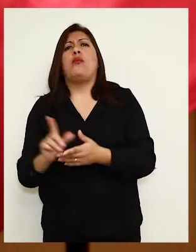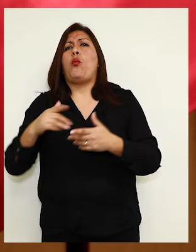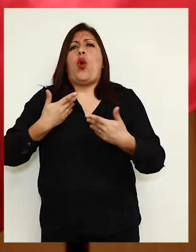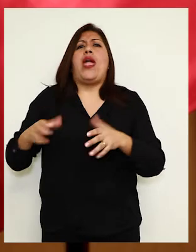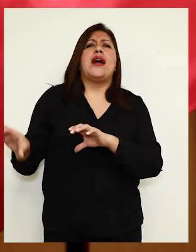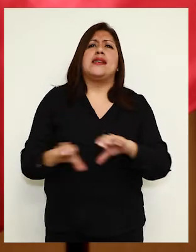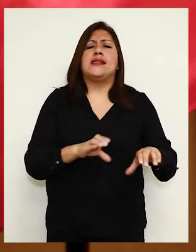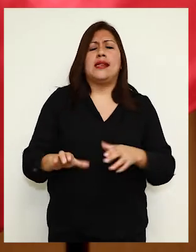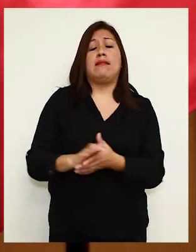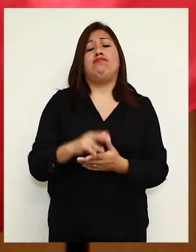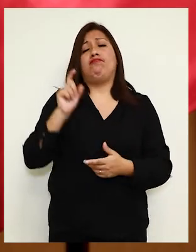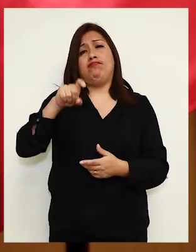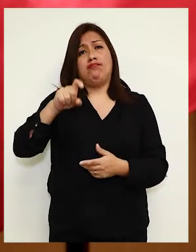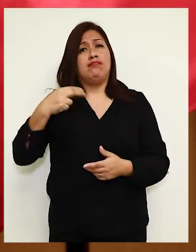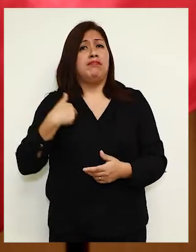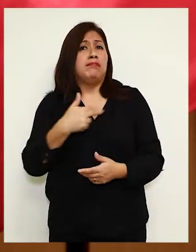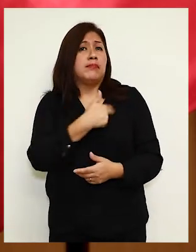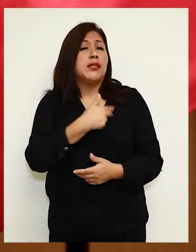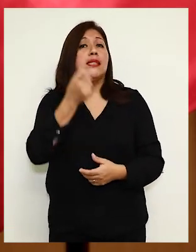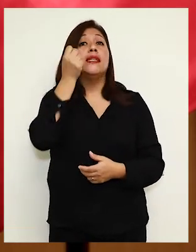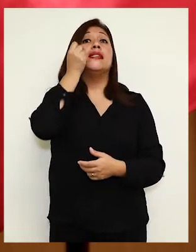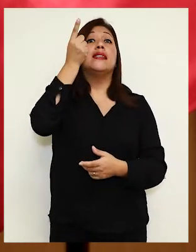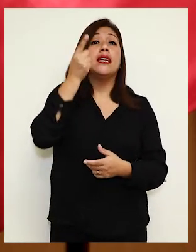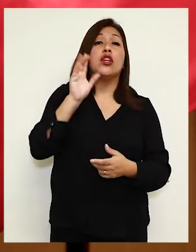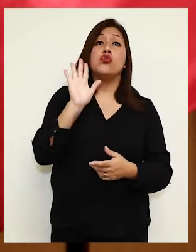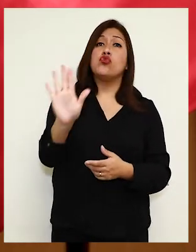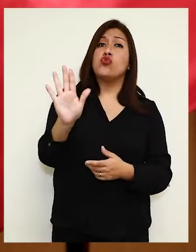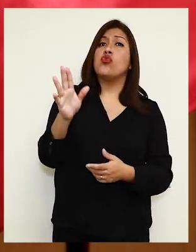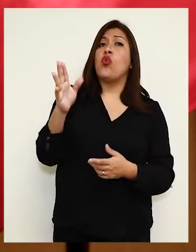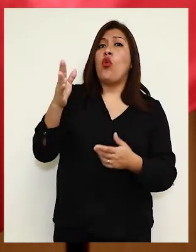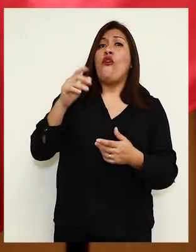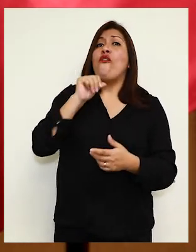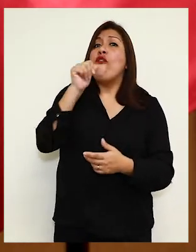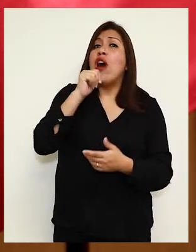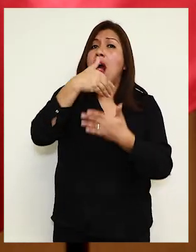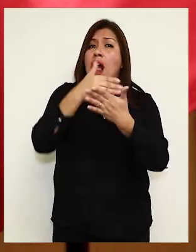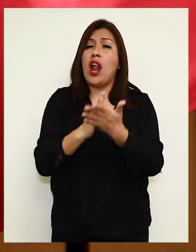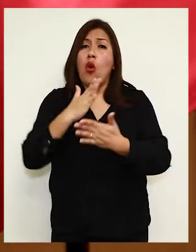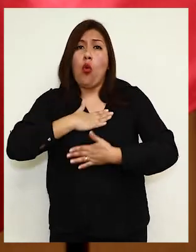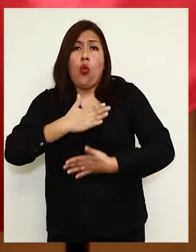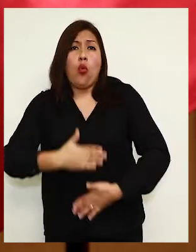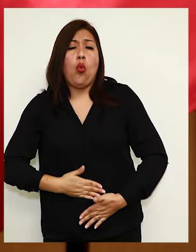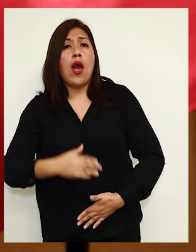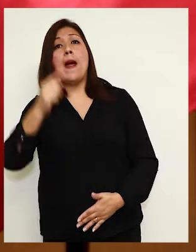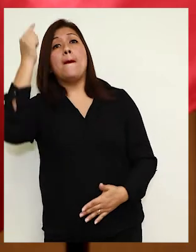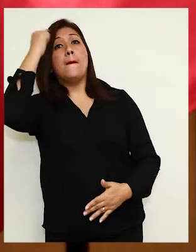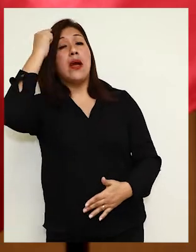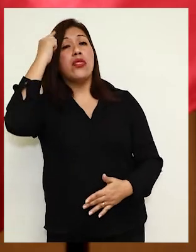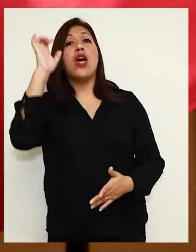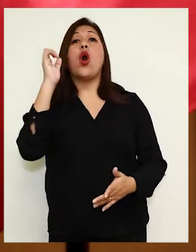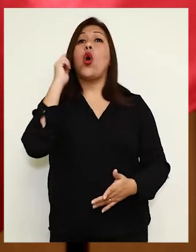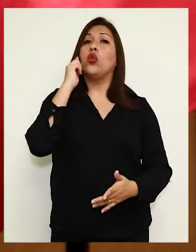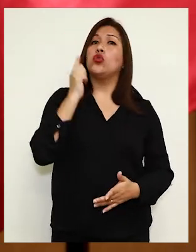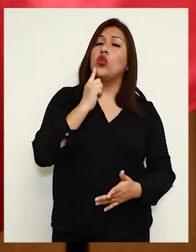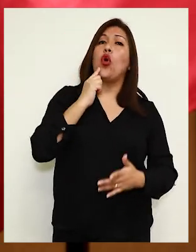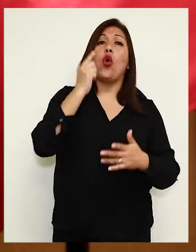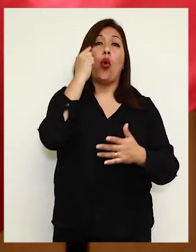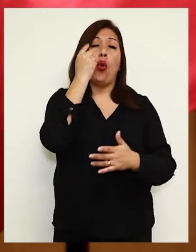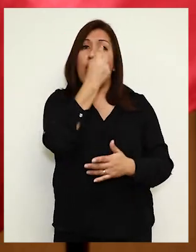en el Perú, que una deficiencia física, mental, sensorial, no es